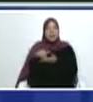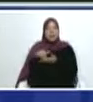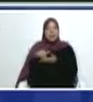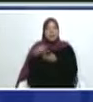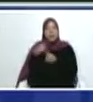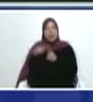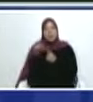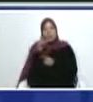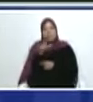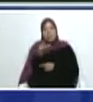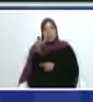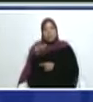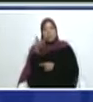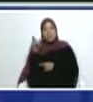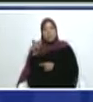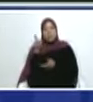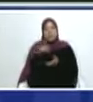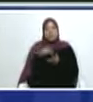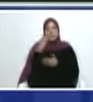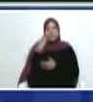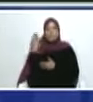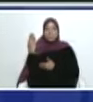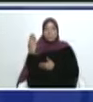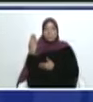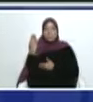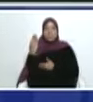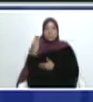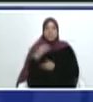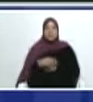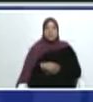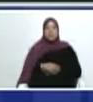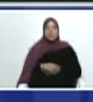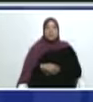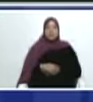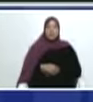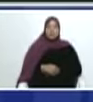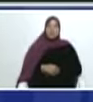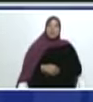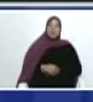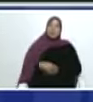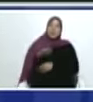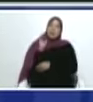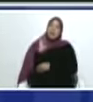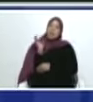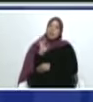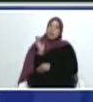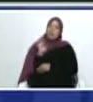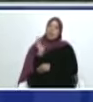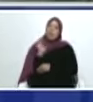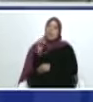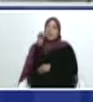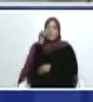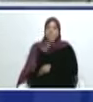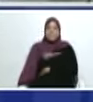otras. El Parque Miranda, allá se encuentran en asambleas sectoriales y